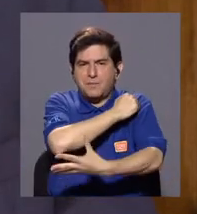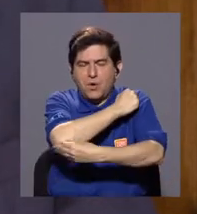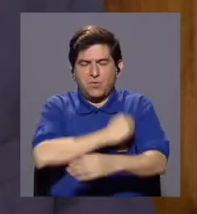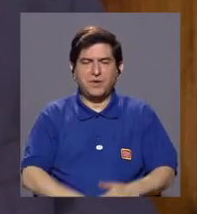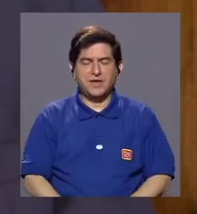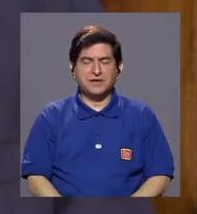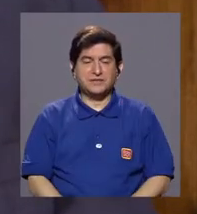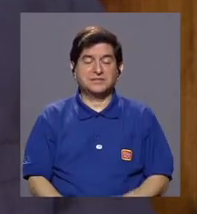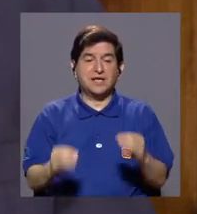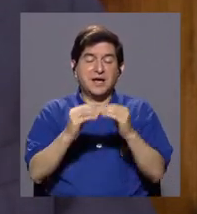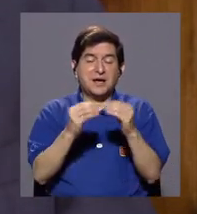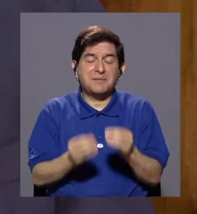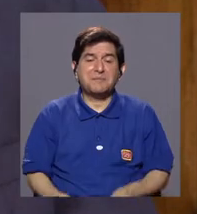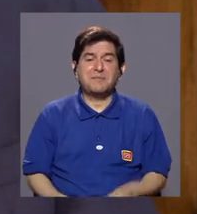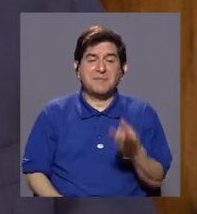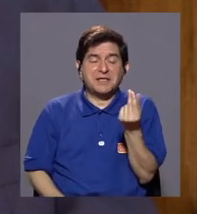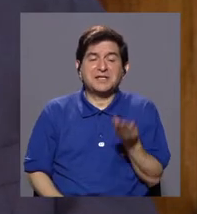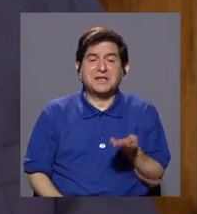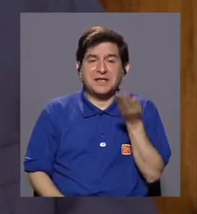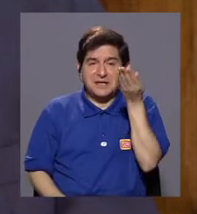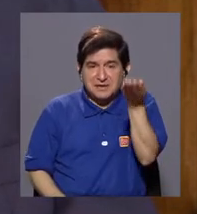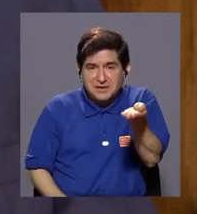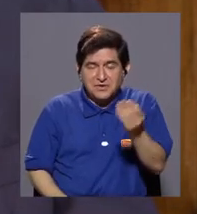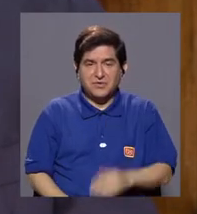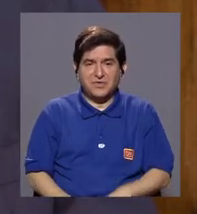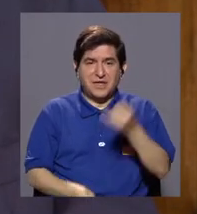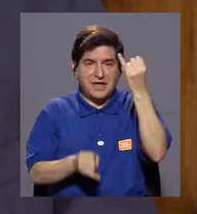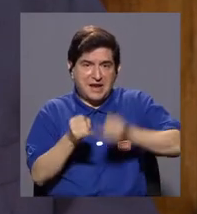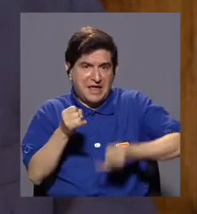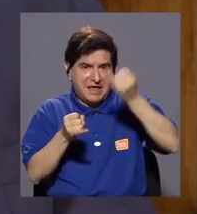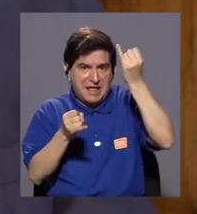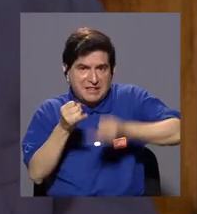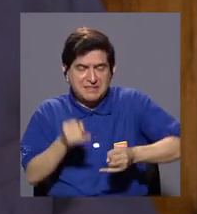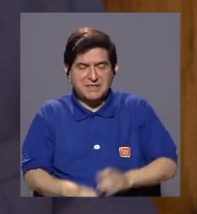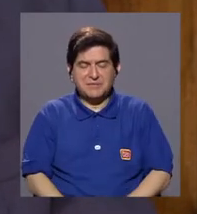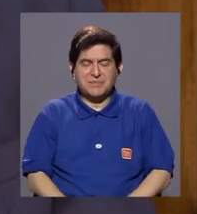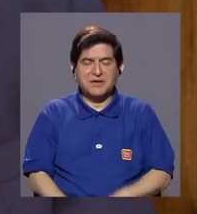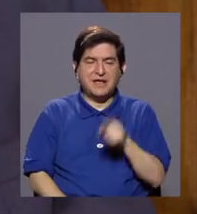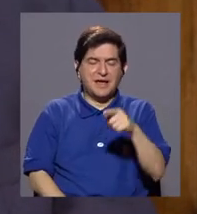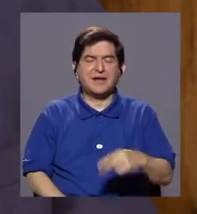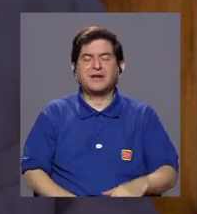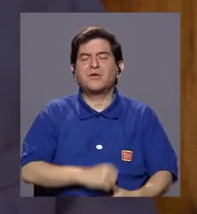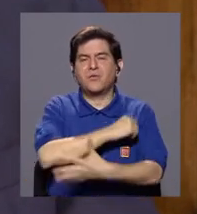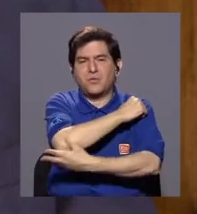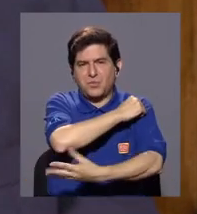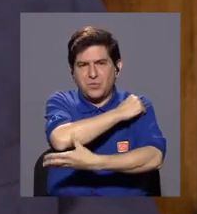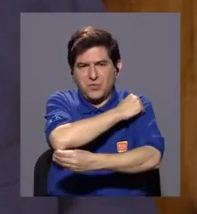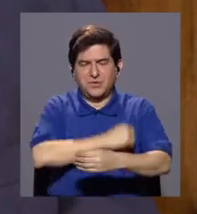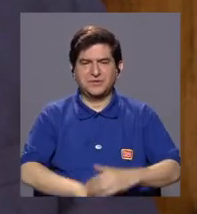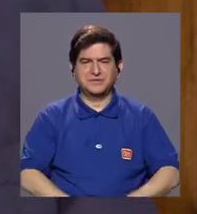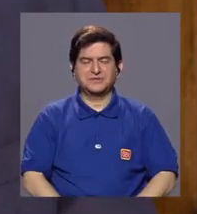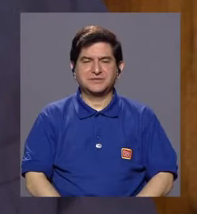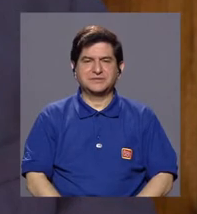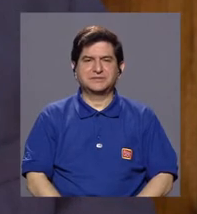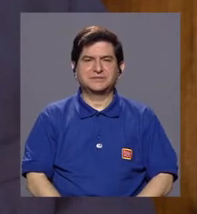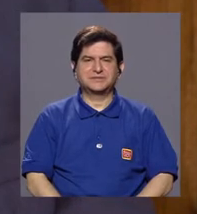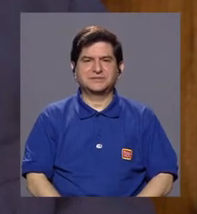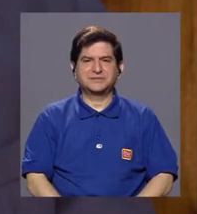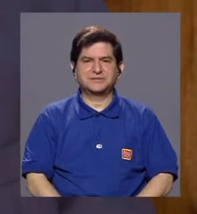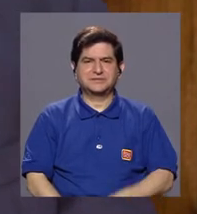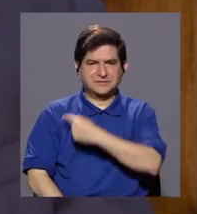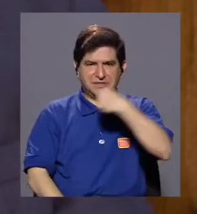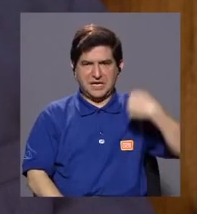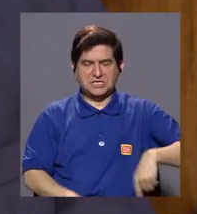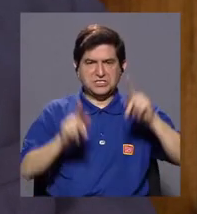es dedicándole más recursos a terminar con, a aliviar esa pobreza. En China